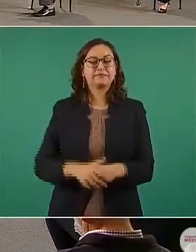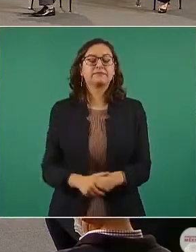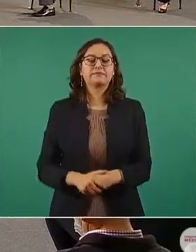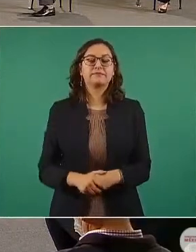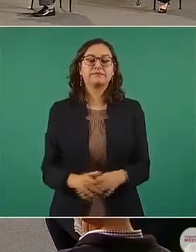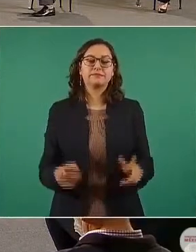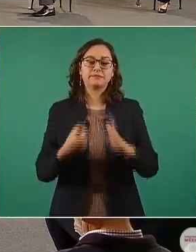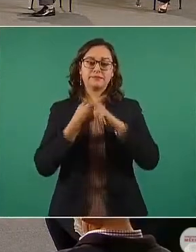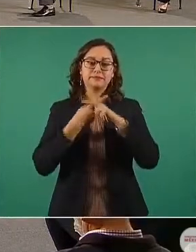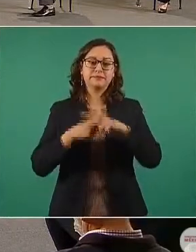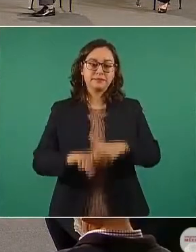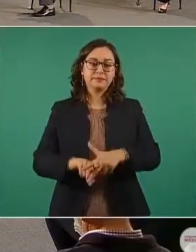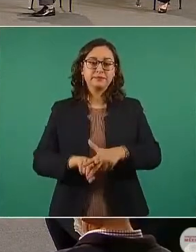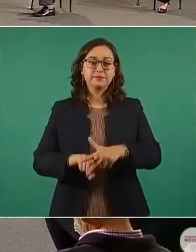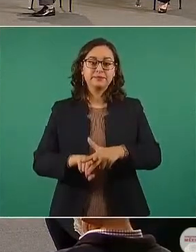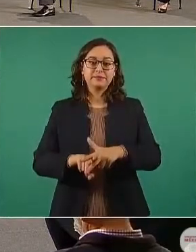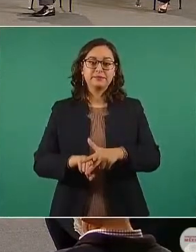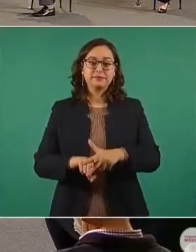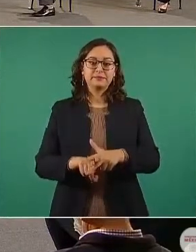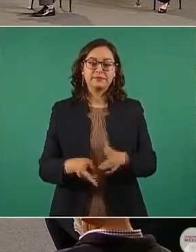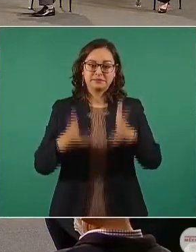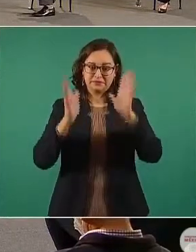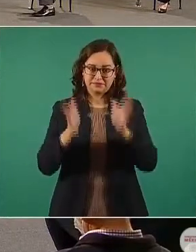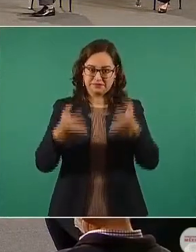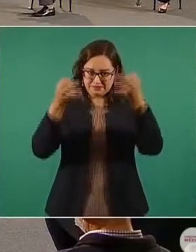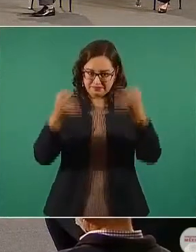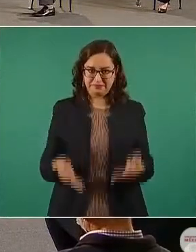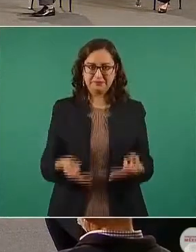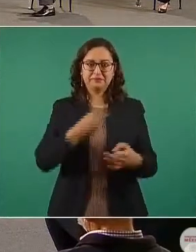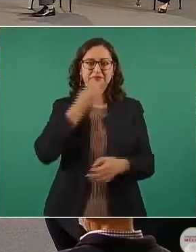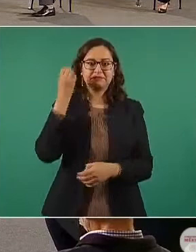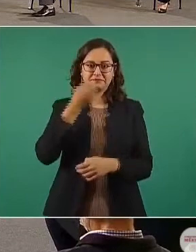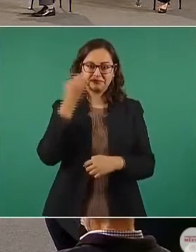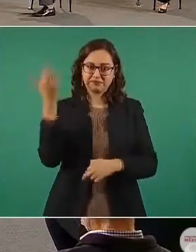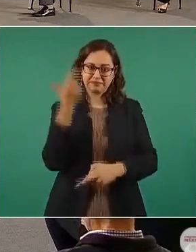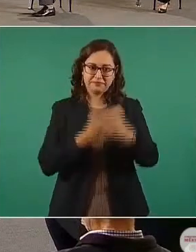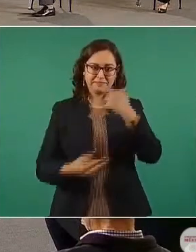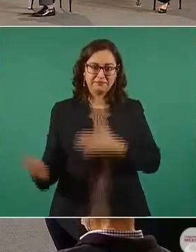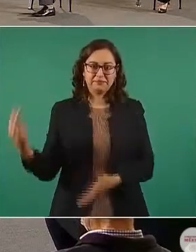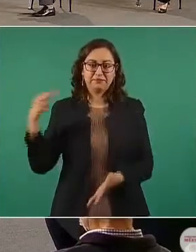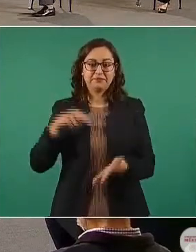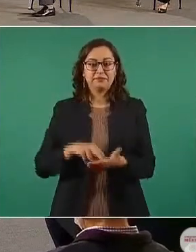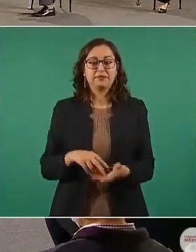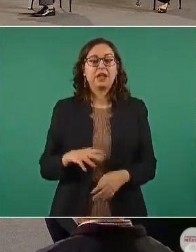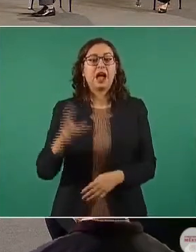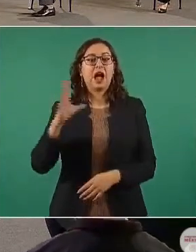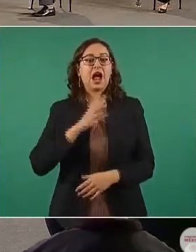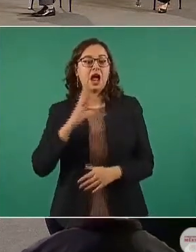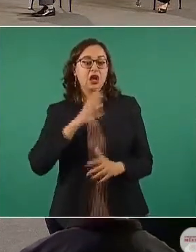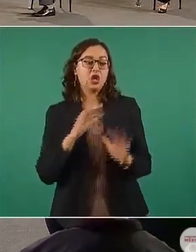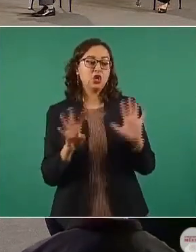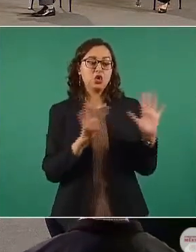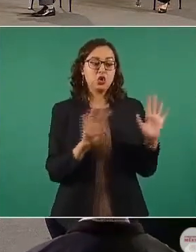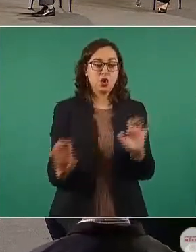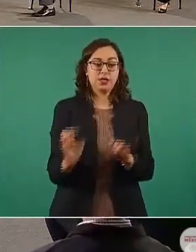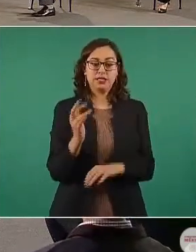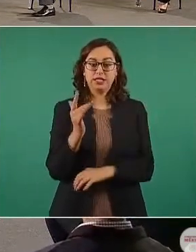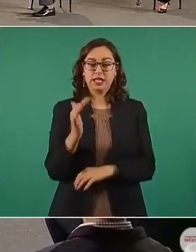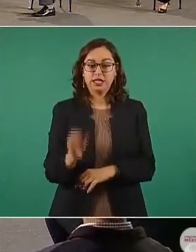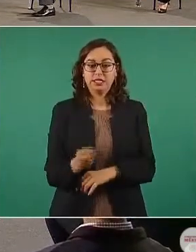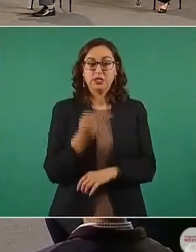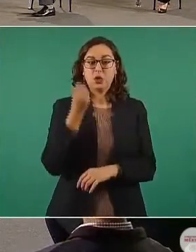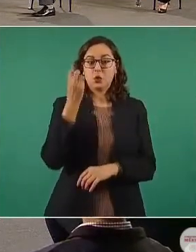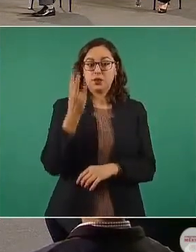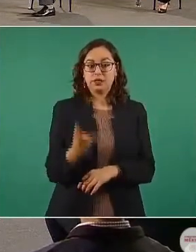damos inicio ya a formar clases. Hoy van a ser 953 escuelas